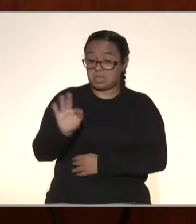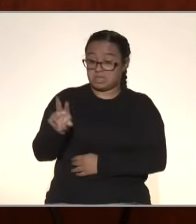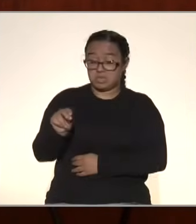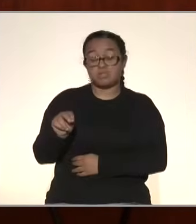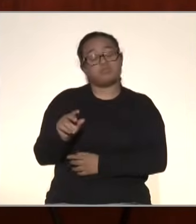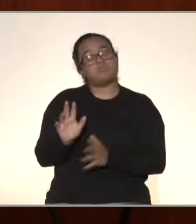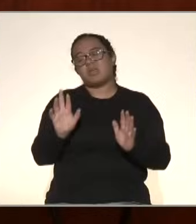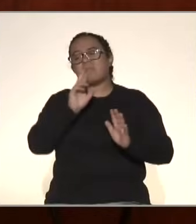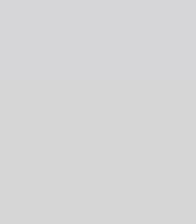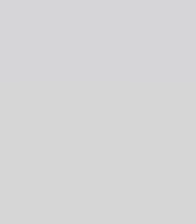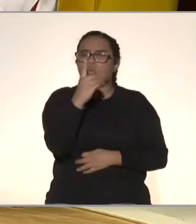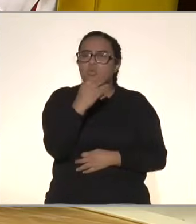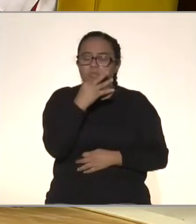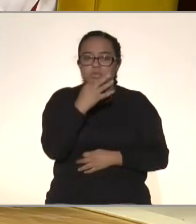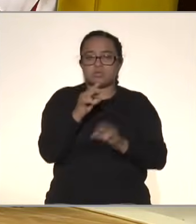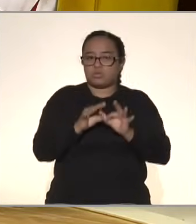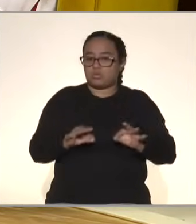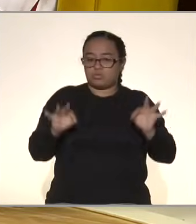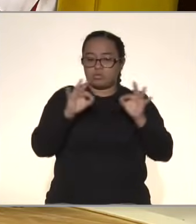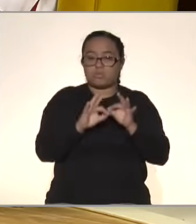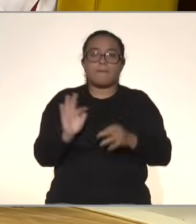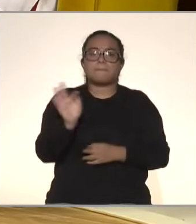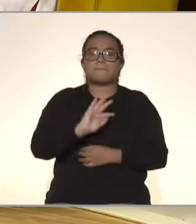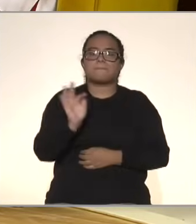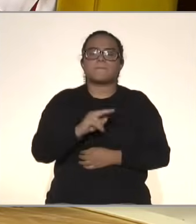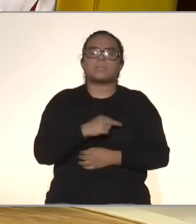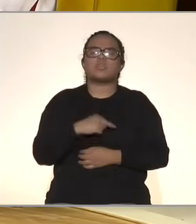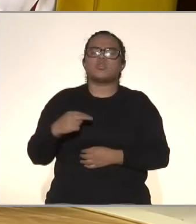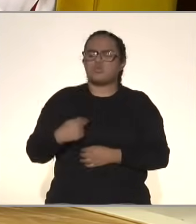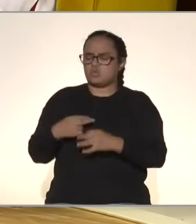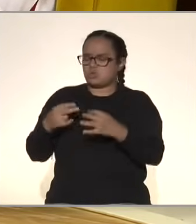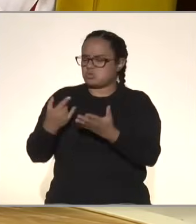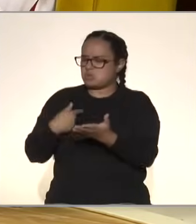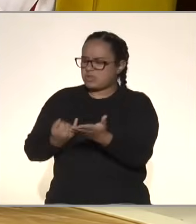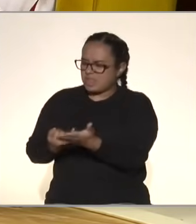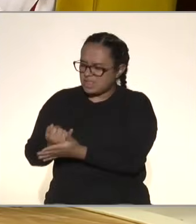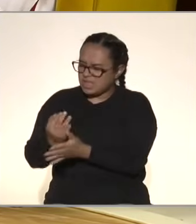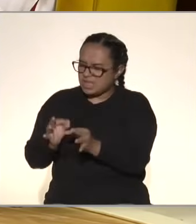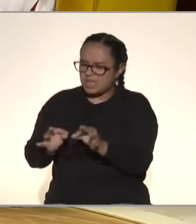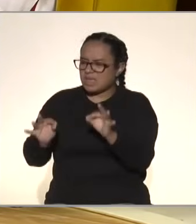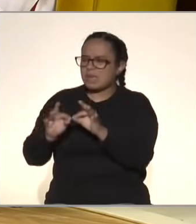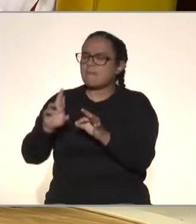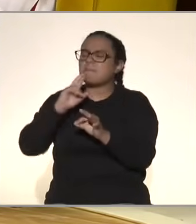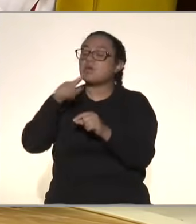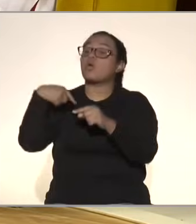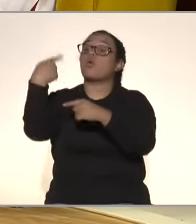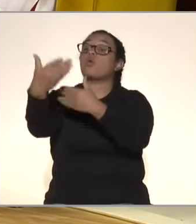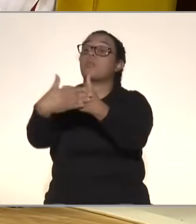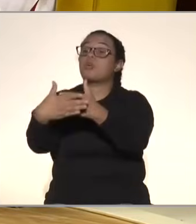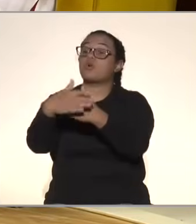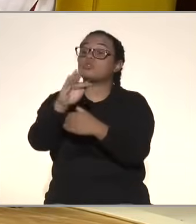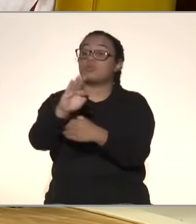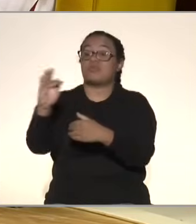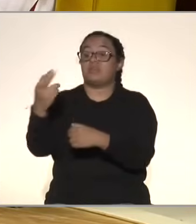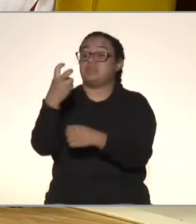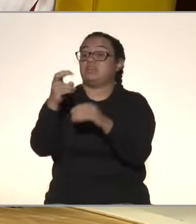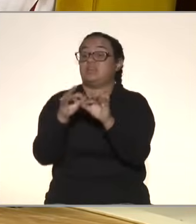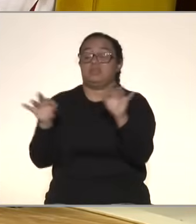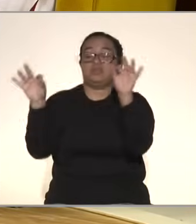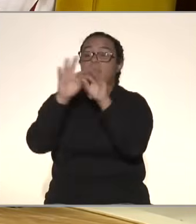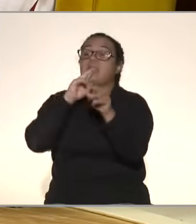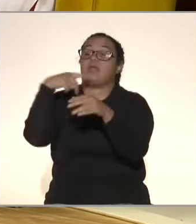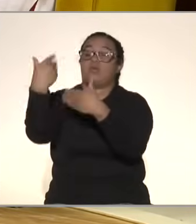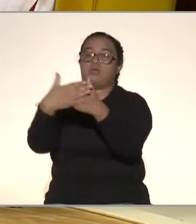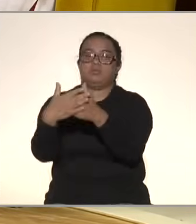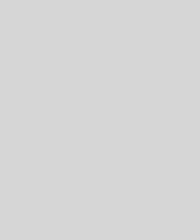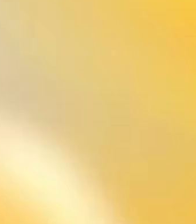quiero nada y me frustro. Si nosotros vamos a dejar decisiones importantes para una fecha importante,